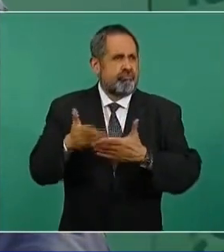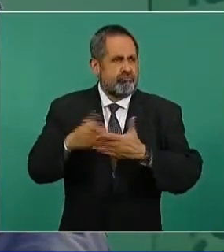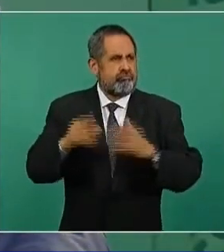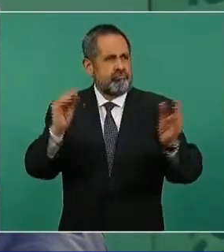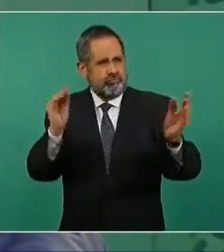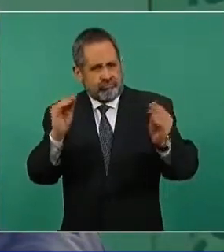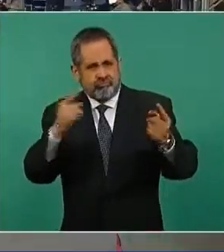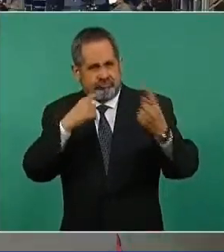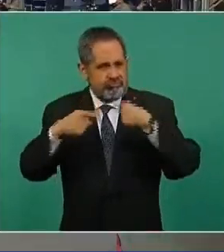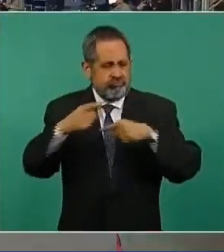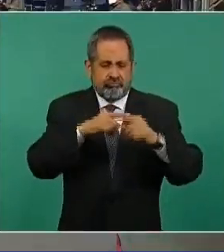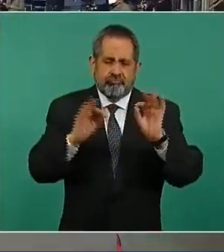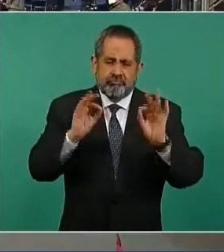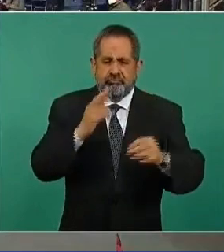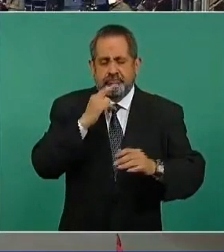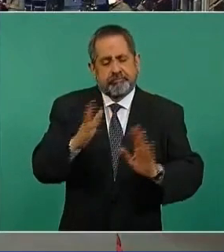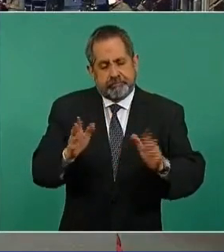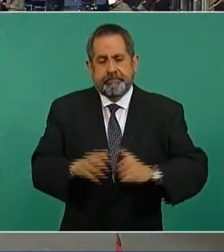en fin,